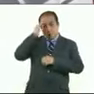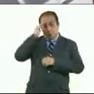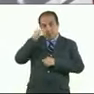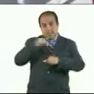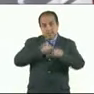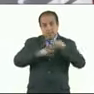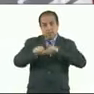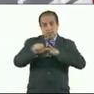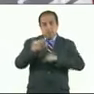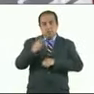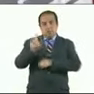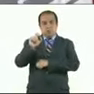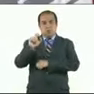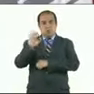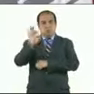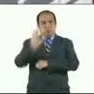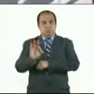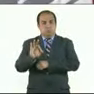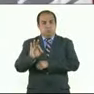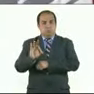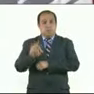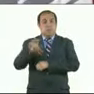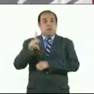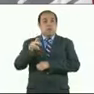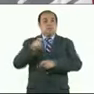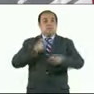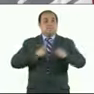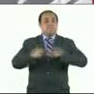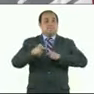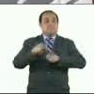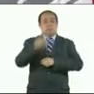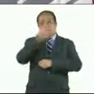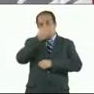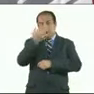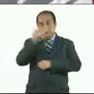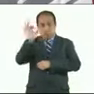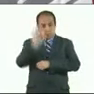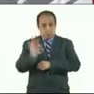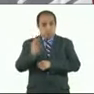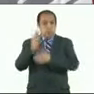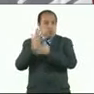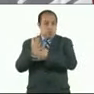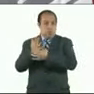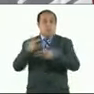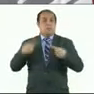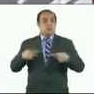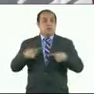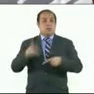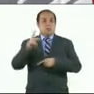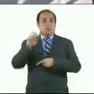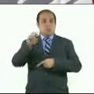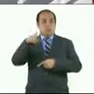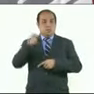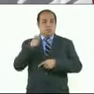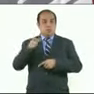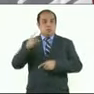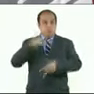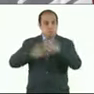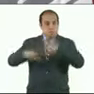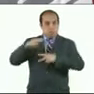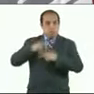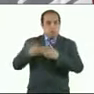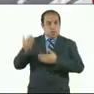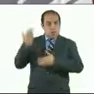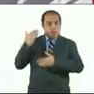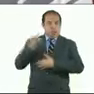del 20% y se están sustituyendo casi el 50%, como lo mencionó la persona de Pemex que estuvo aquí con nosotros cuando